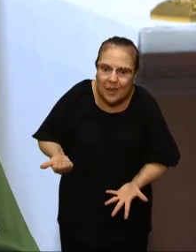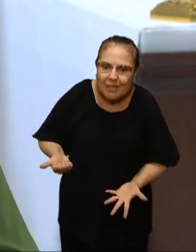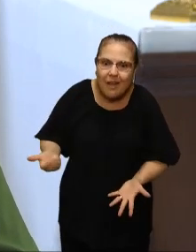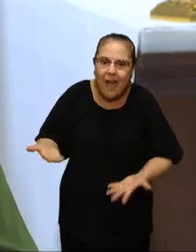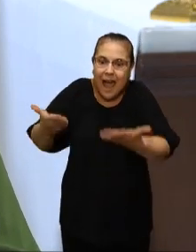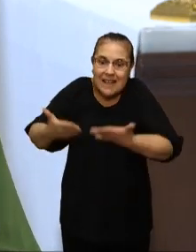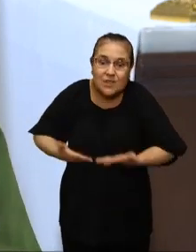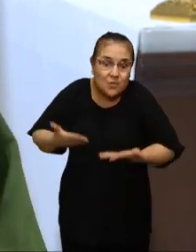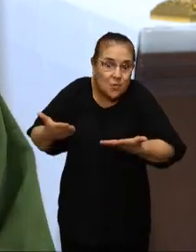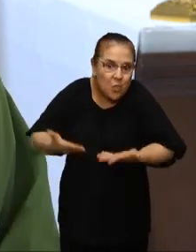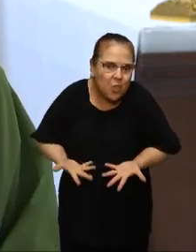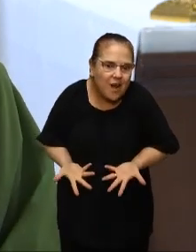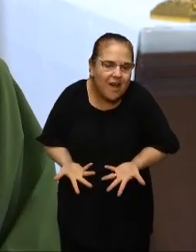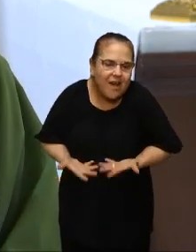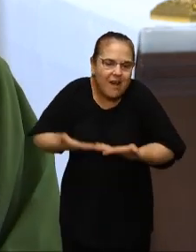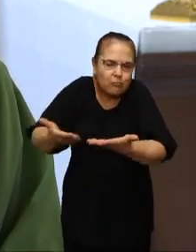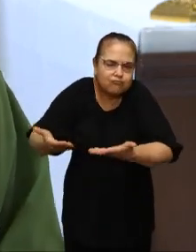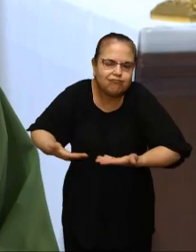ayudar a que la Iglesia